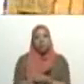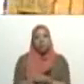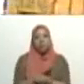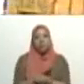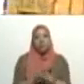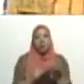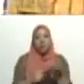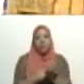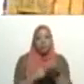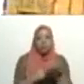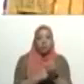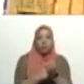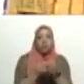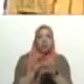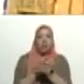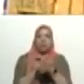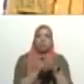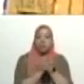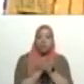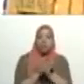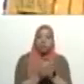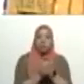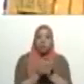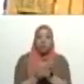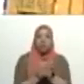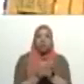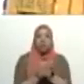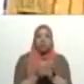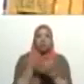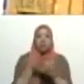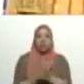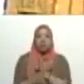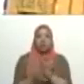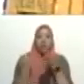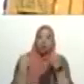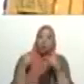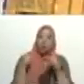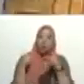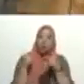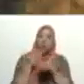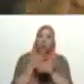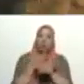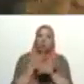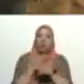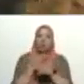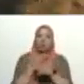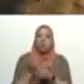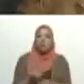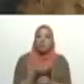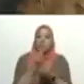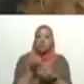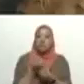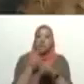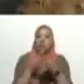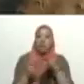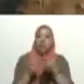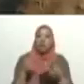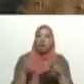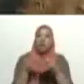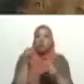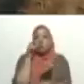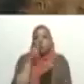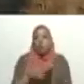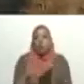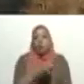de cooperación, de solidaridad, de soberanía ejercida y compartida, como mensaje de paz para todo el